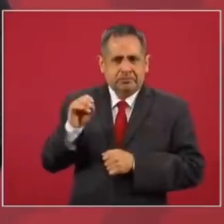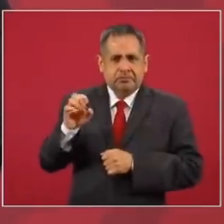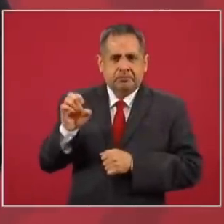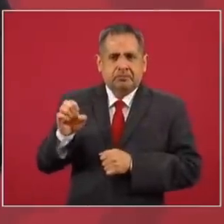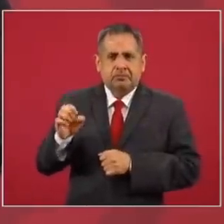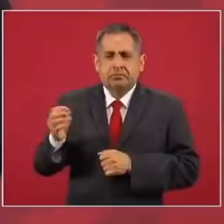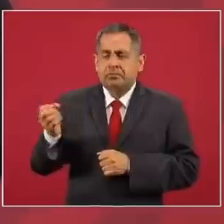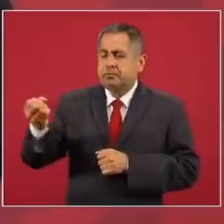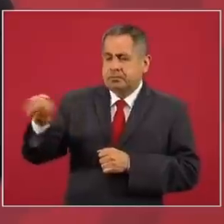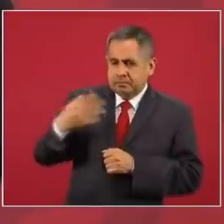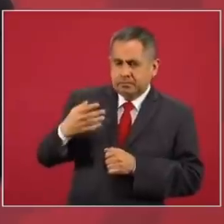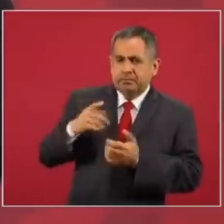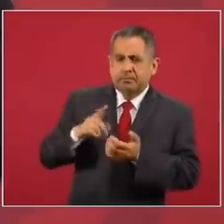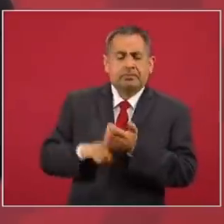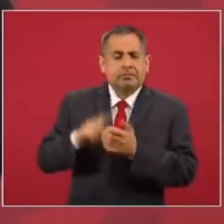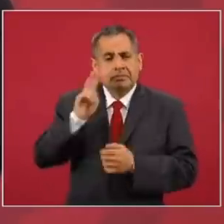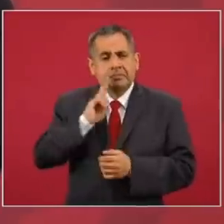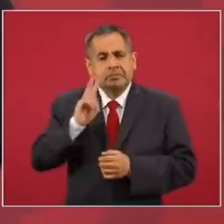que nos mande